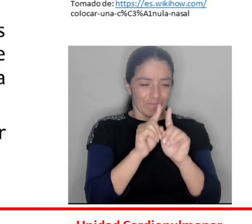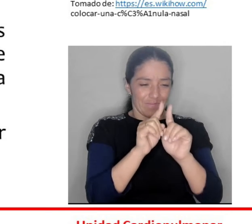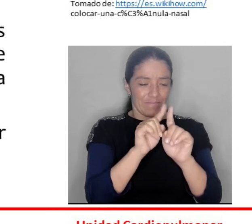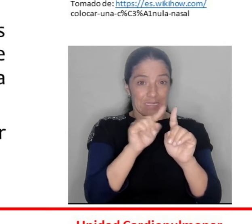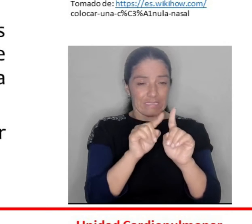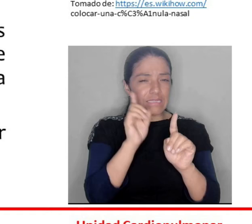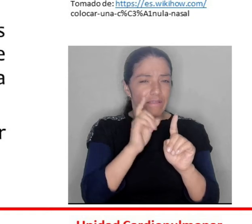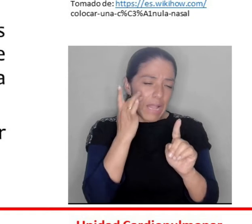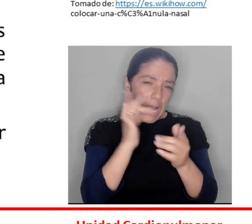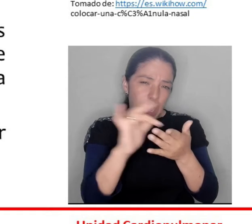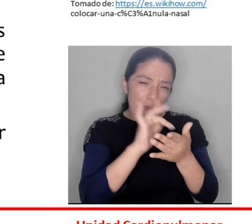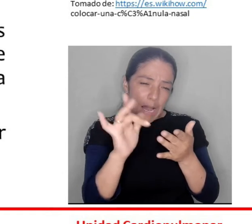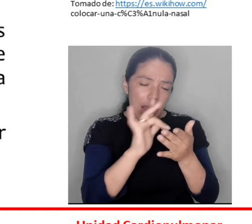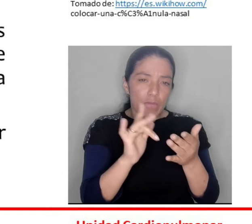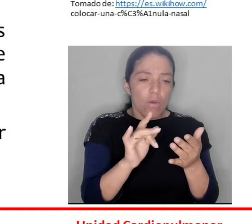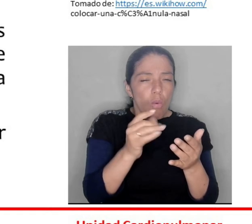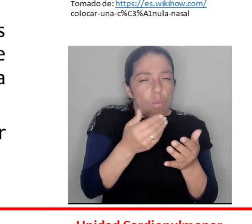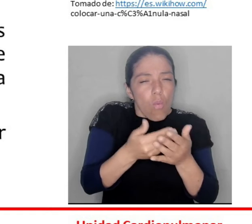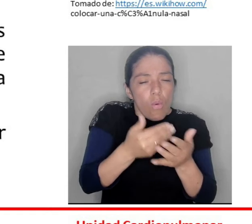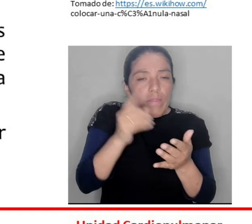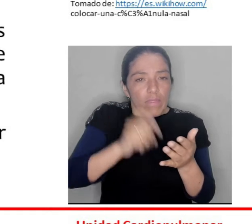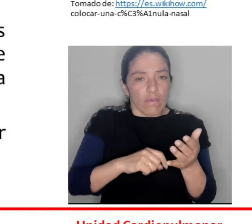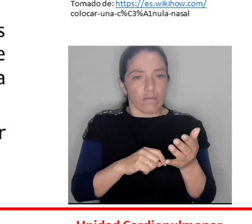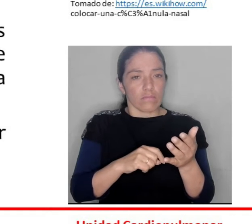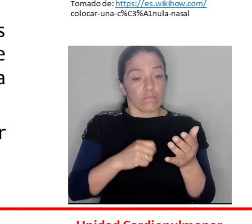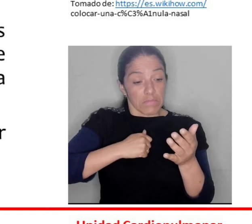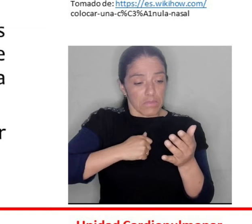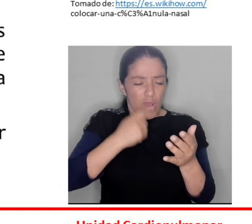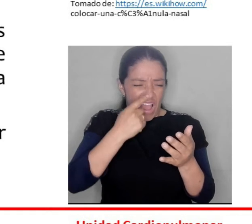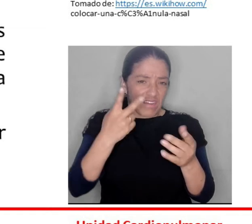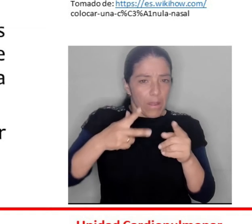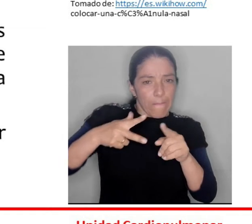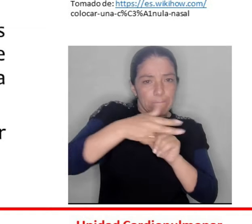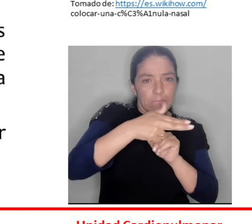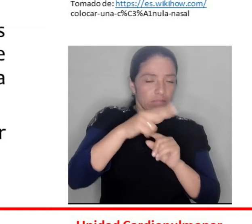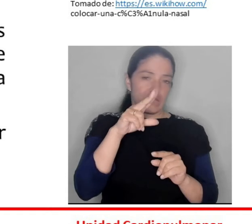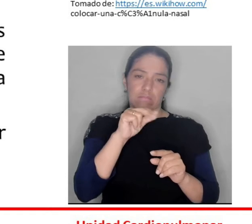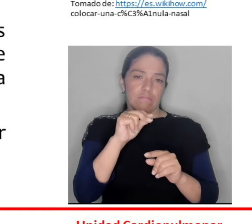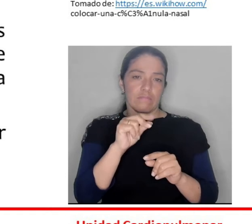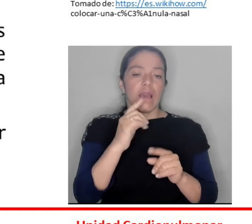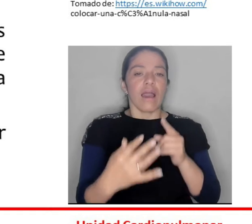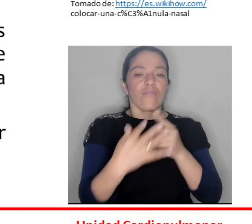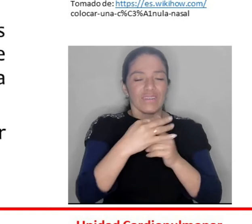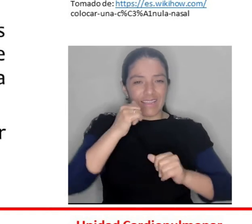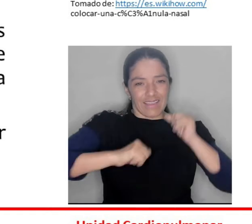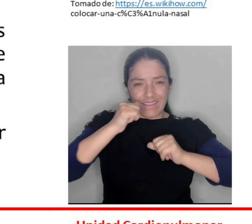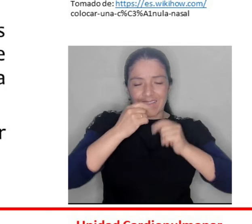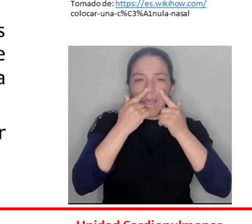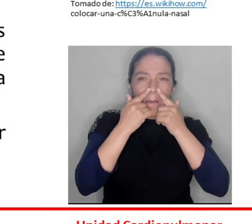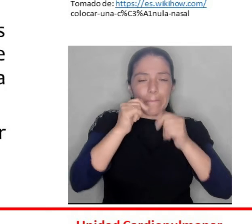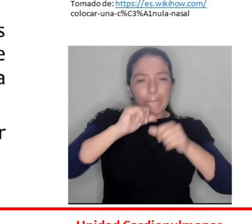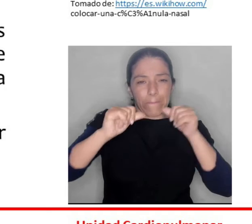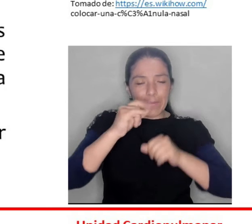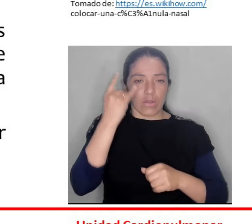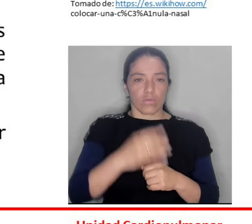todos los días revise que los vástagos o patitas nasales estén limpias y permeables. No corte los vástagos de la cánula